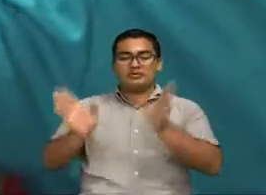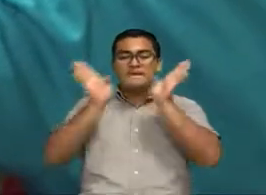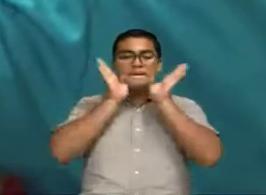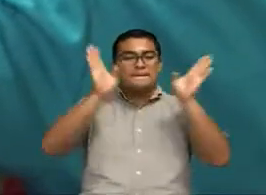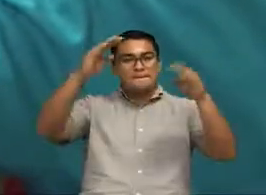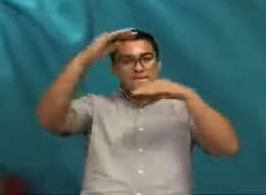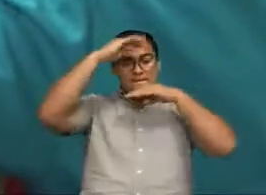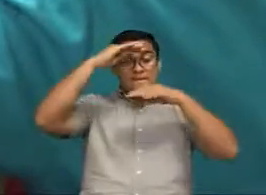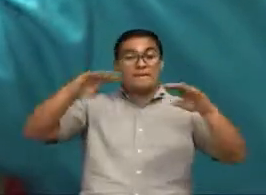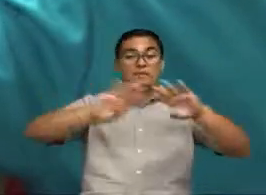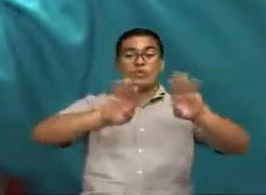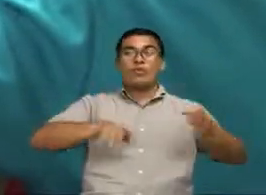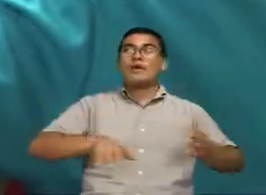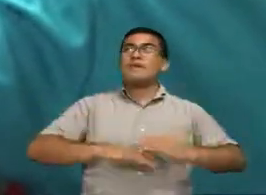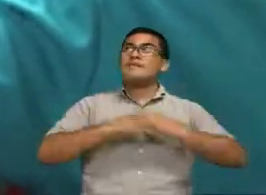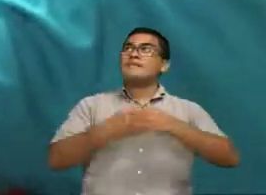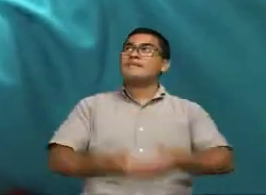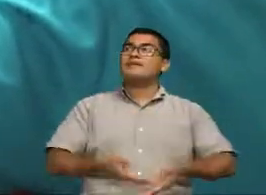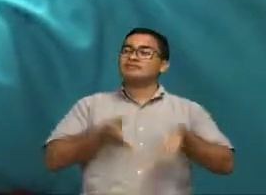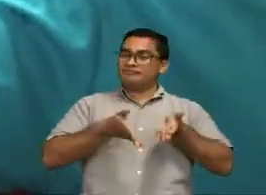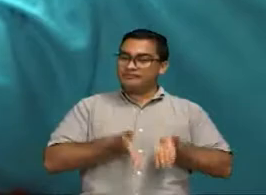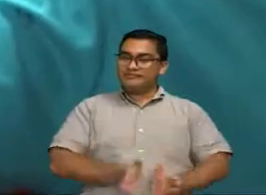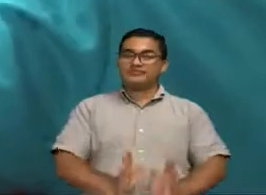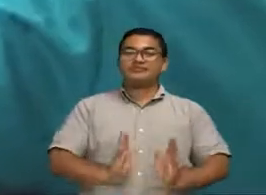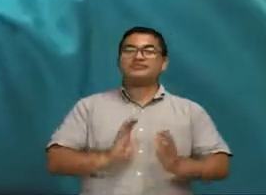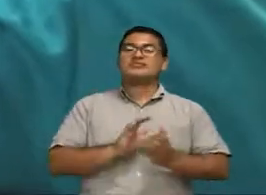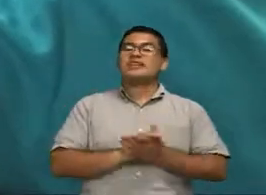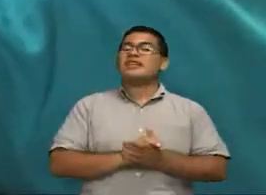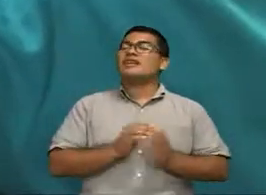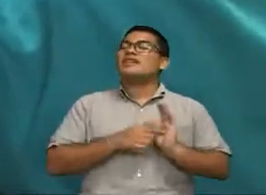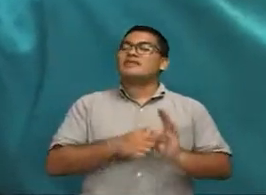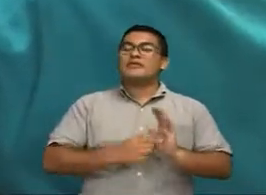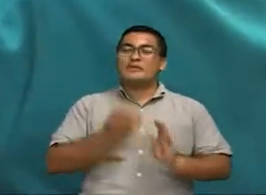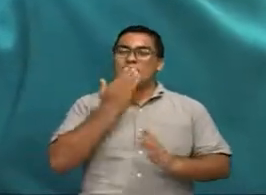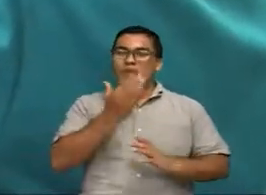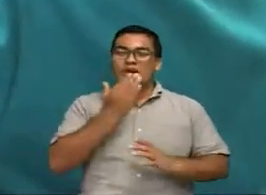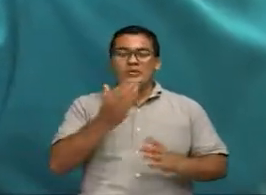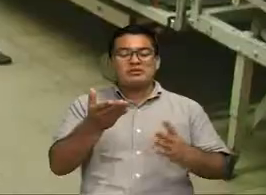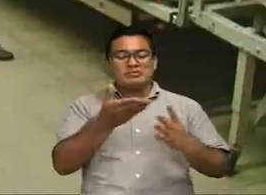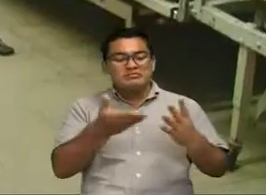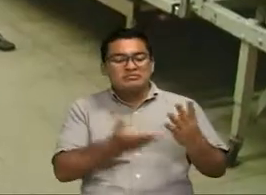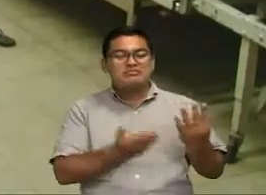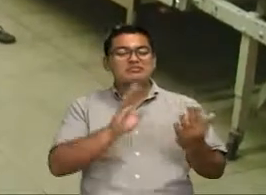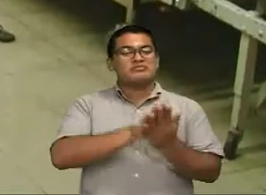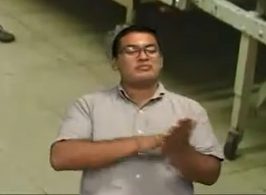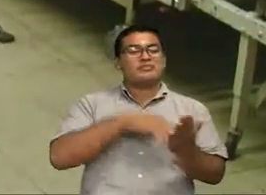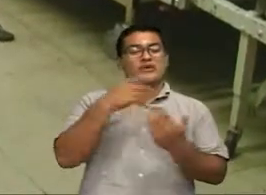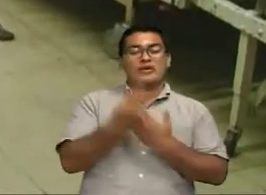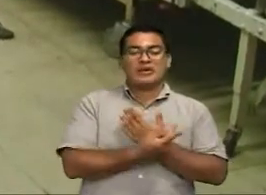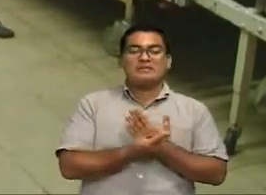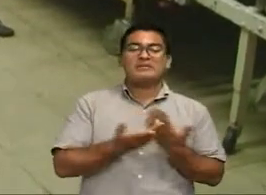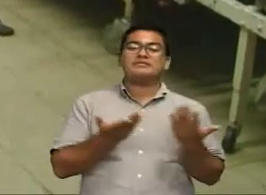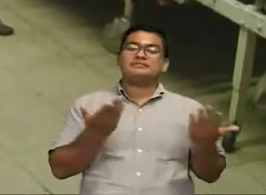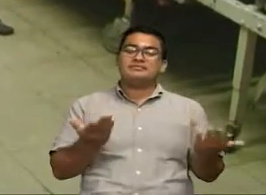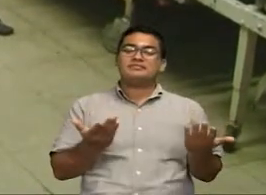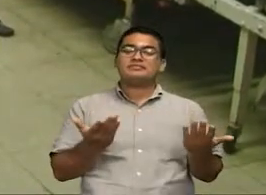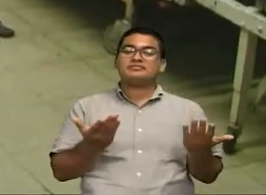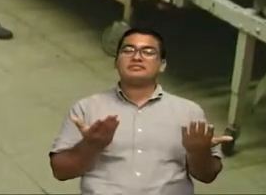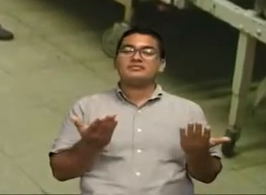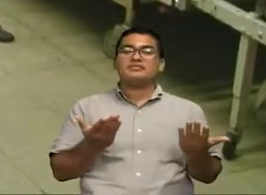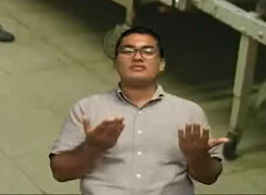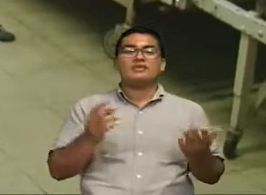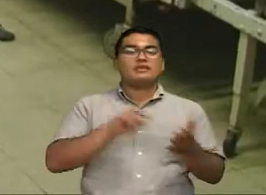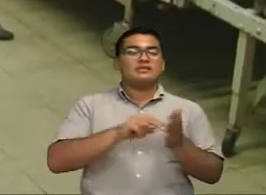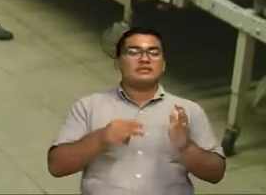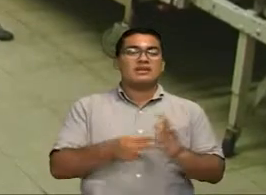para la paciente. Ya. ¿Cuáles son los beneficios que tiene este programa? Porque es como un programa, ¿no? Para esas